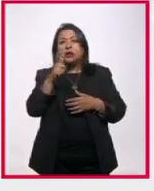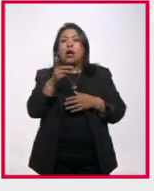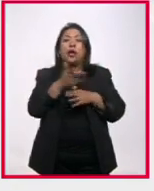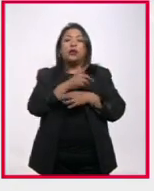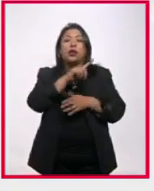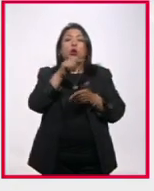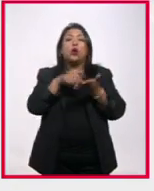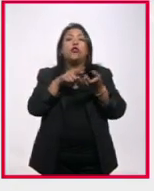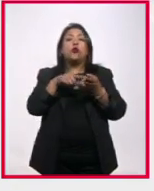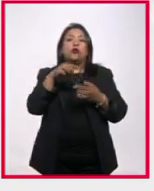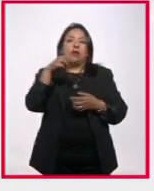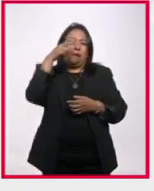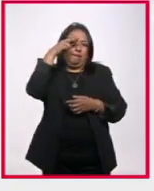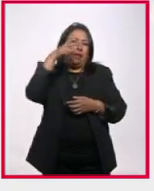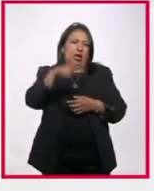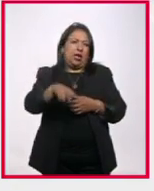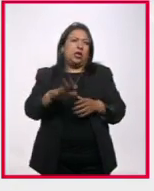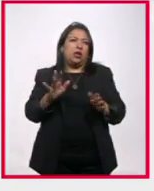en México, ¿no?